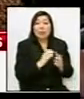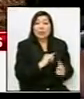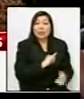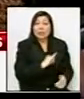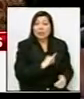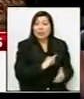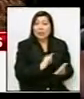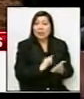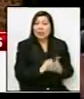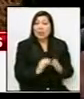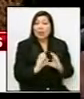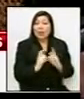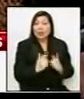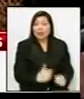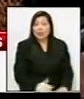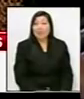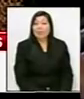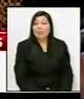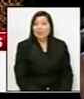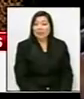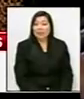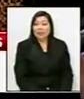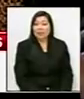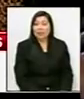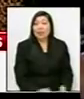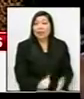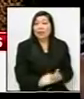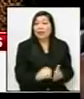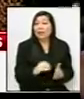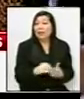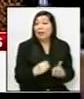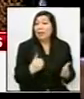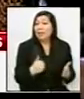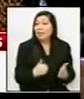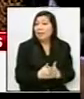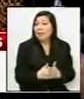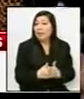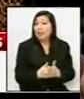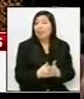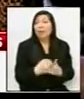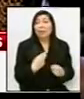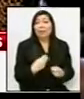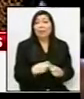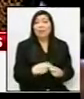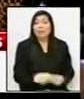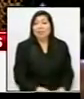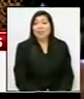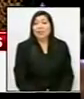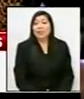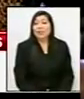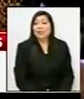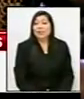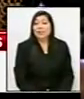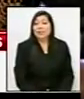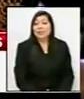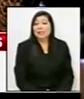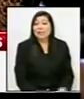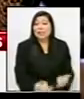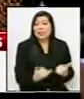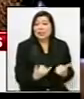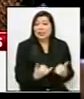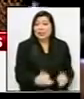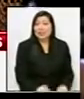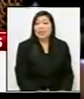institucional que realiza el Congreso de la República, que se aplica frente a un caso grave. En ese sentido,